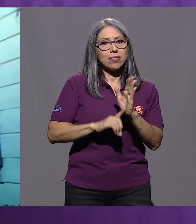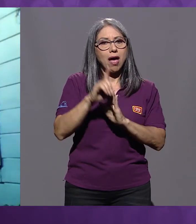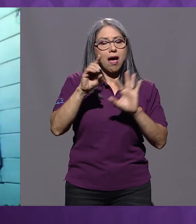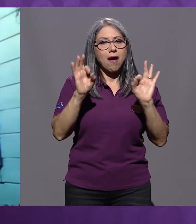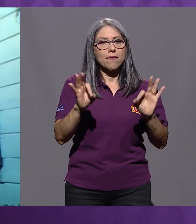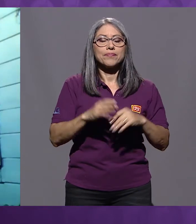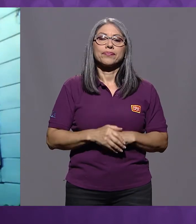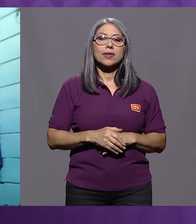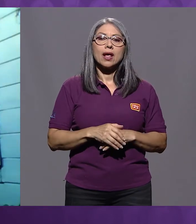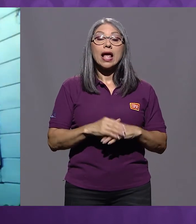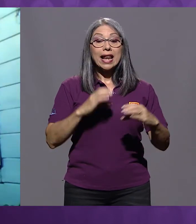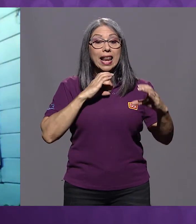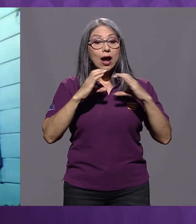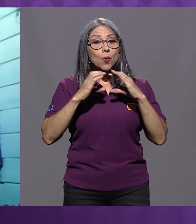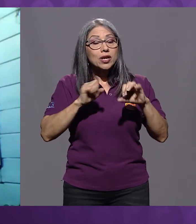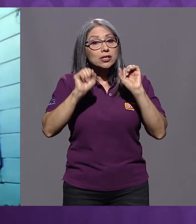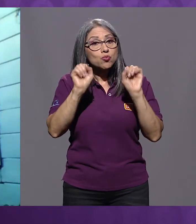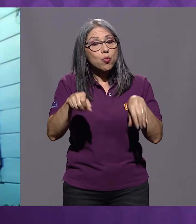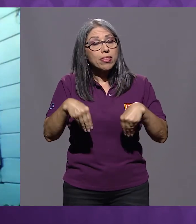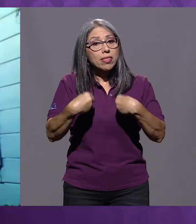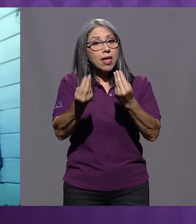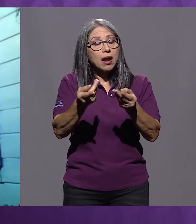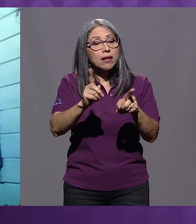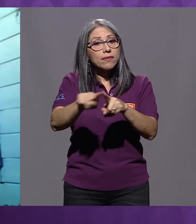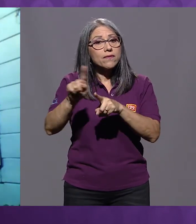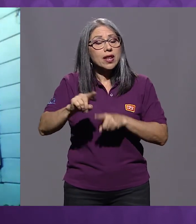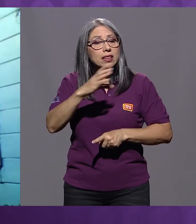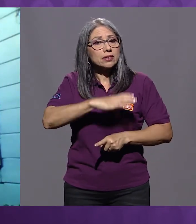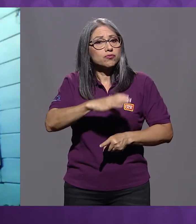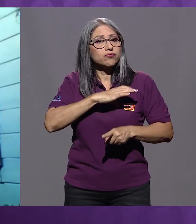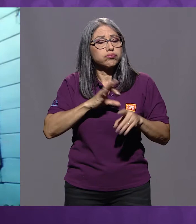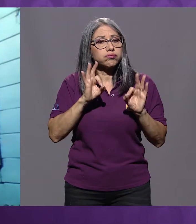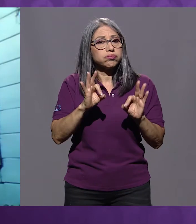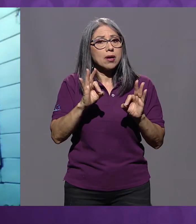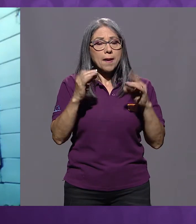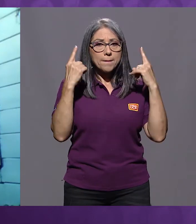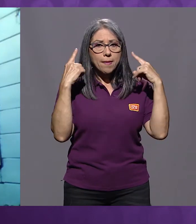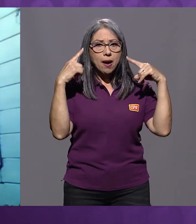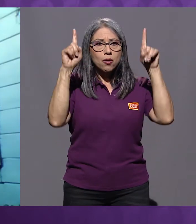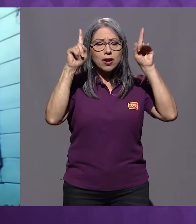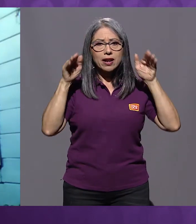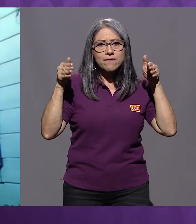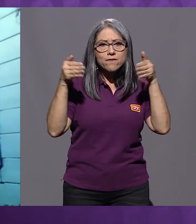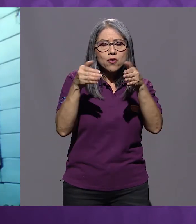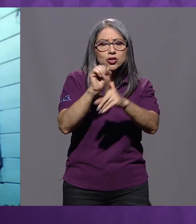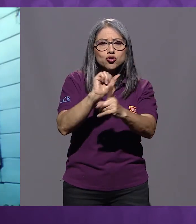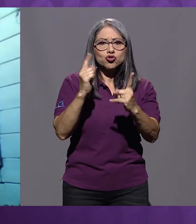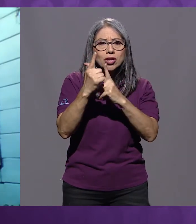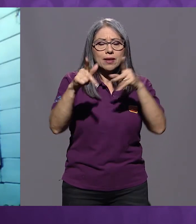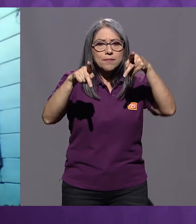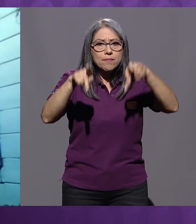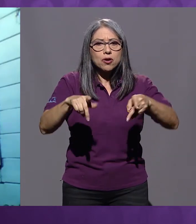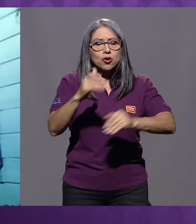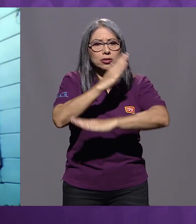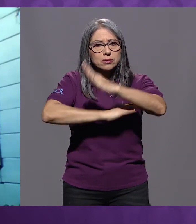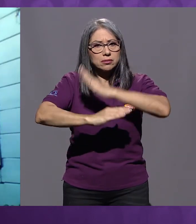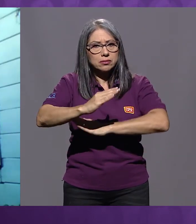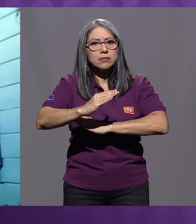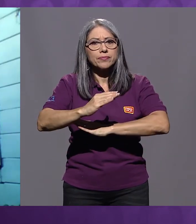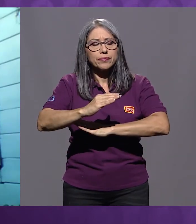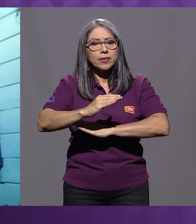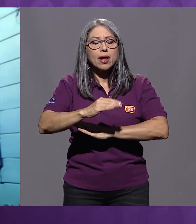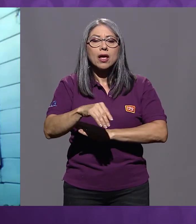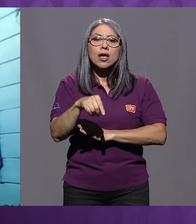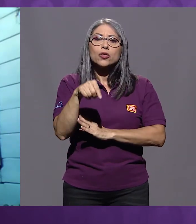fundamentales que pueden aportar la comunicación para llevar el enfoque social de la población con discapacidad